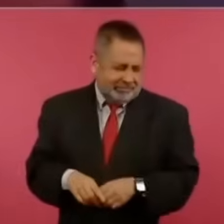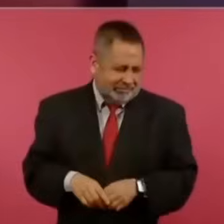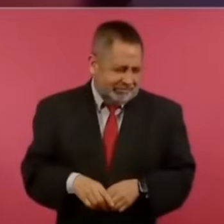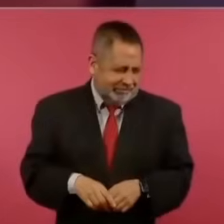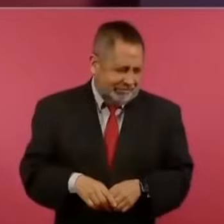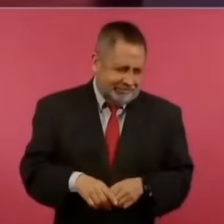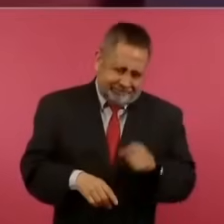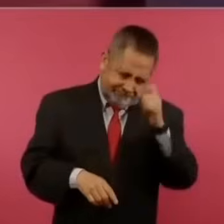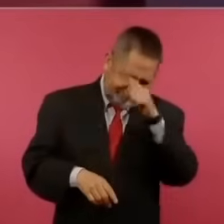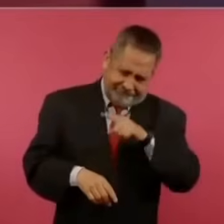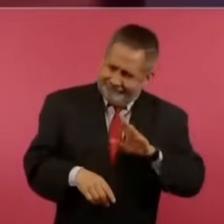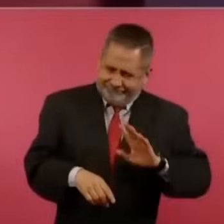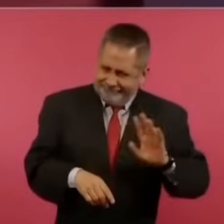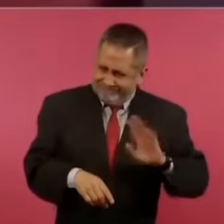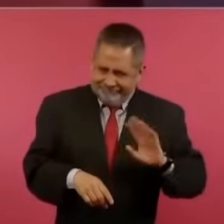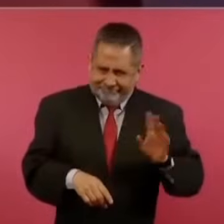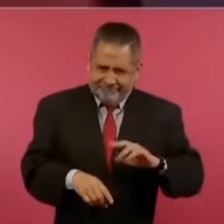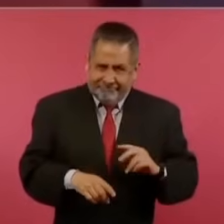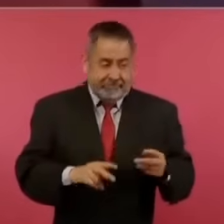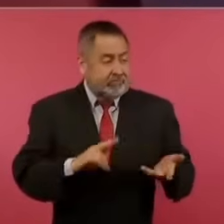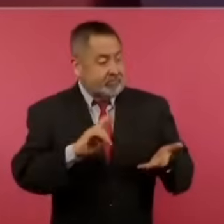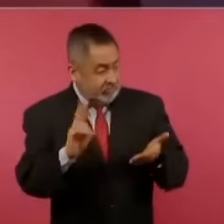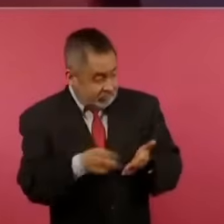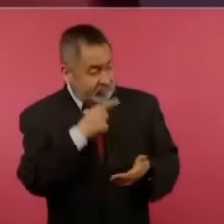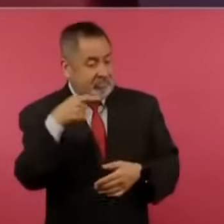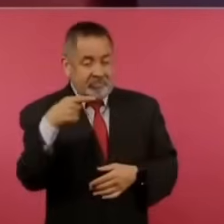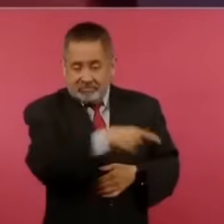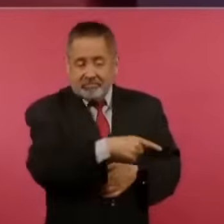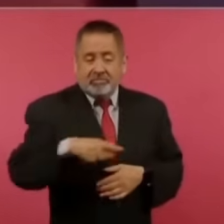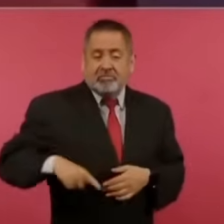trabajo que regresen los corruptos.